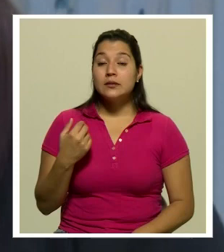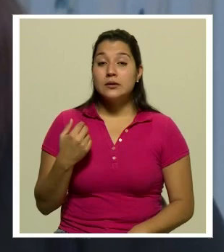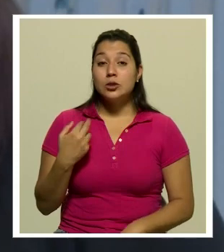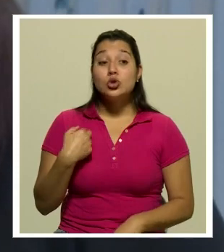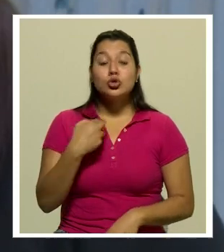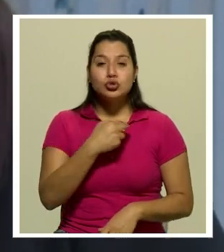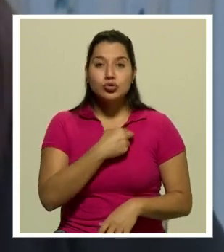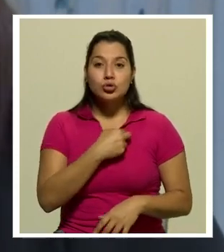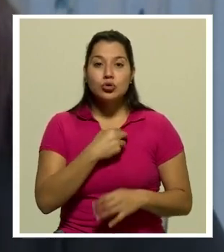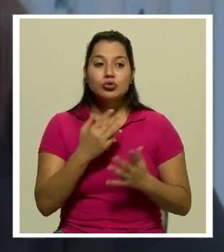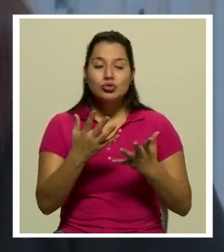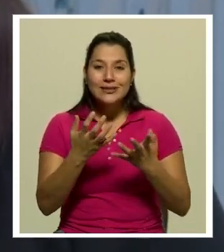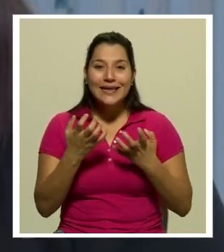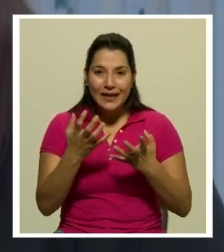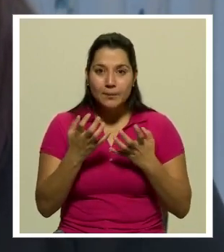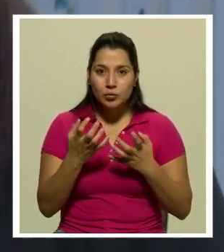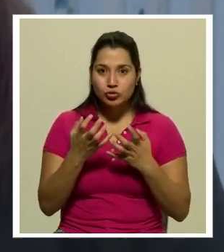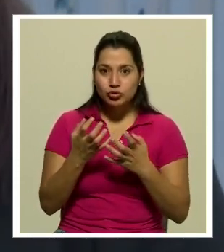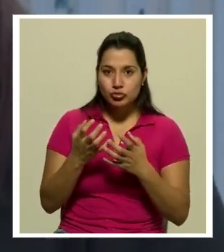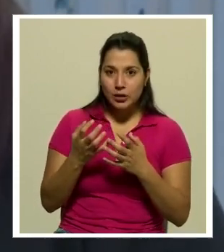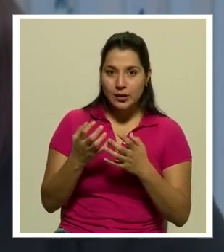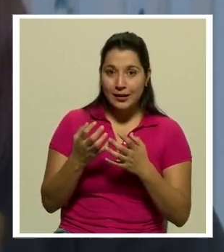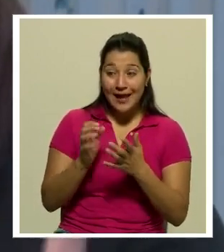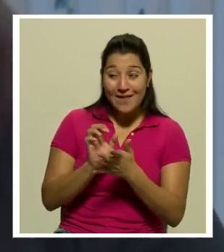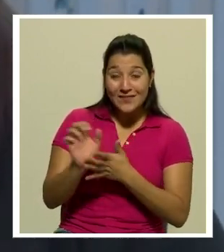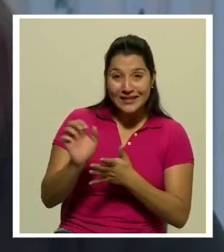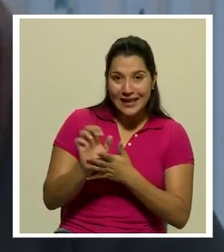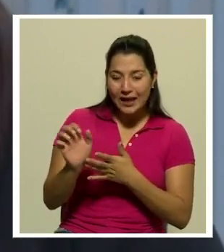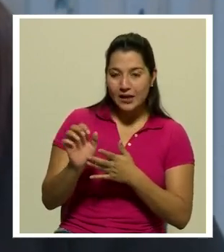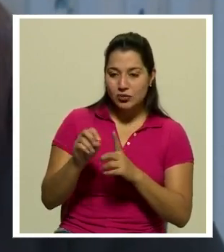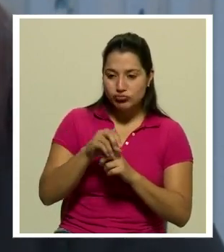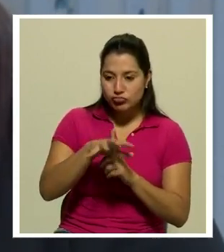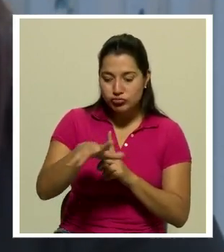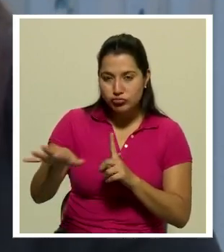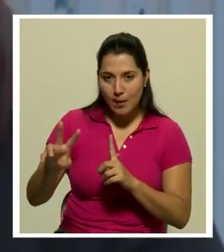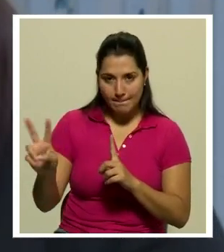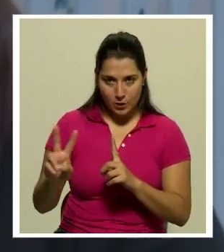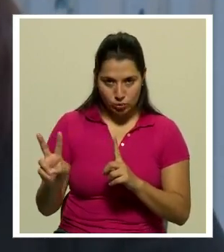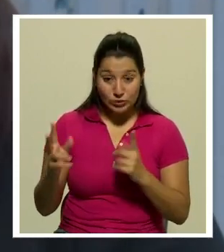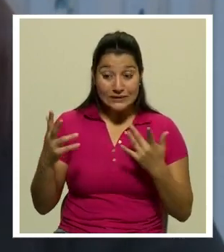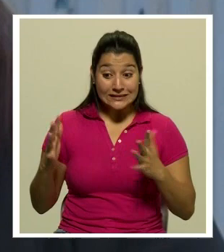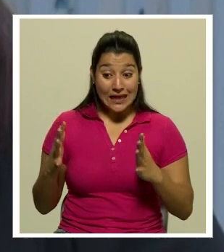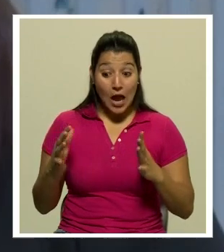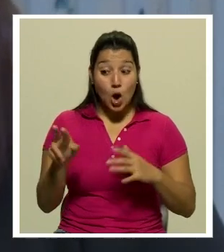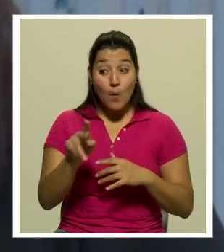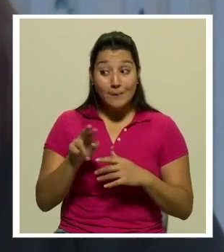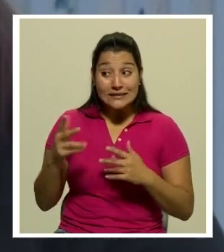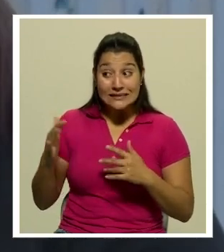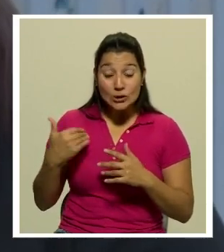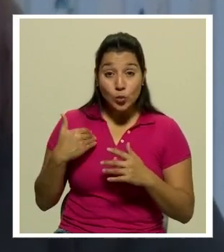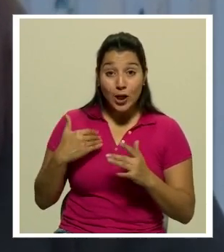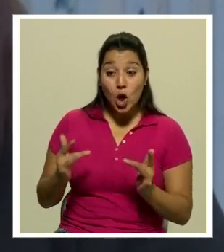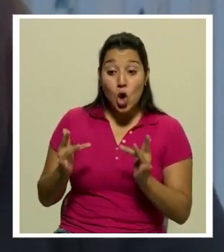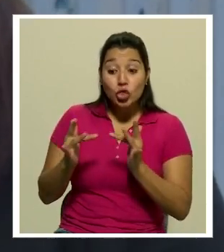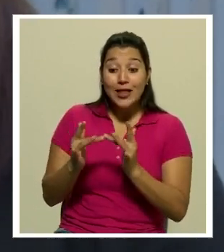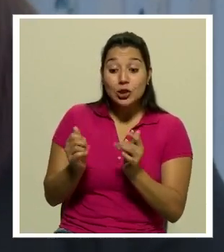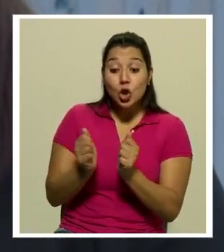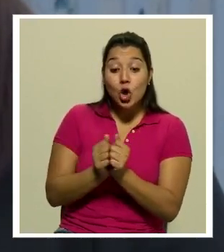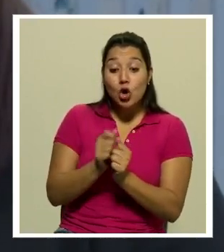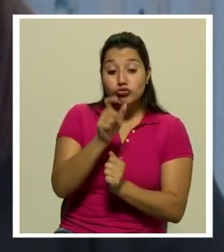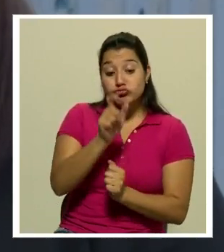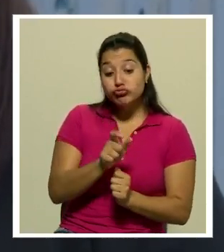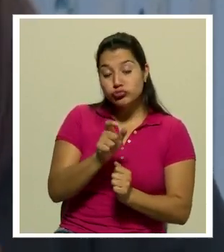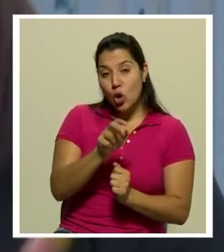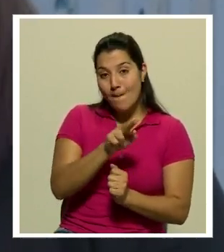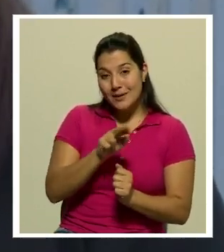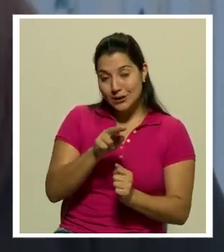el virus y evitar que salga. Entonces todos los compañeros que tuvieron contacto en algún momento ya tienen una orden sanitaria, se encuentran en sus casas